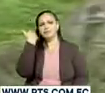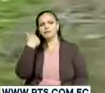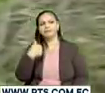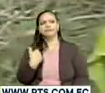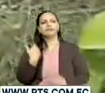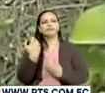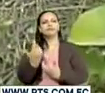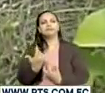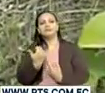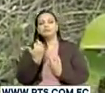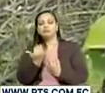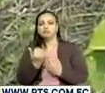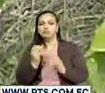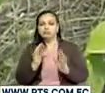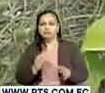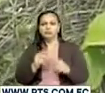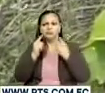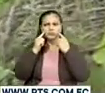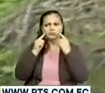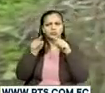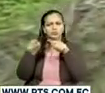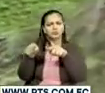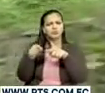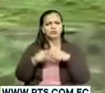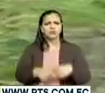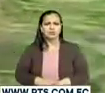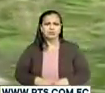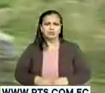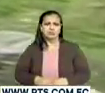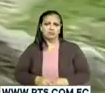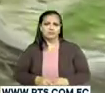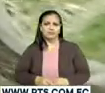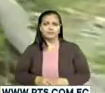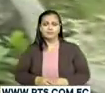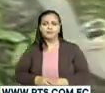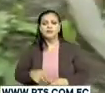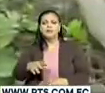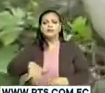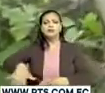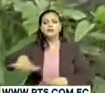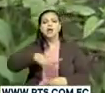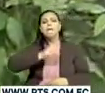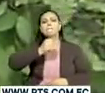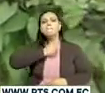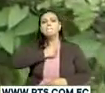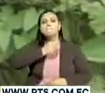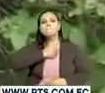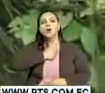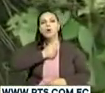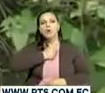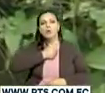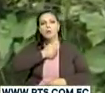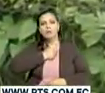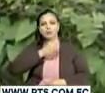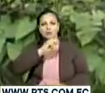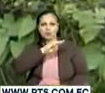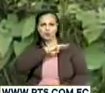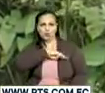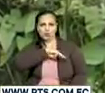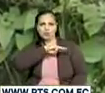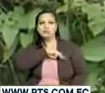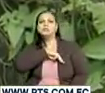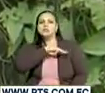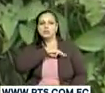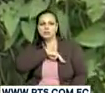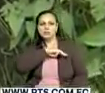ver si vienen a verificar lo que está sucediendo en ese lugar. Es una zona privada, municipal, se va a realizar una obra